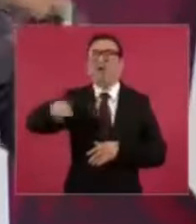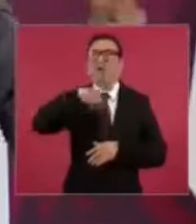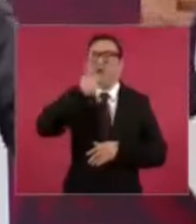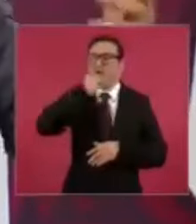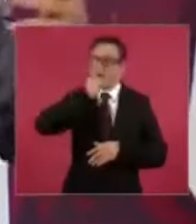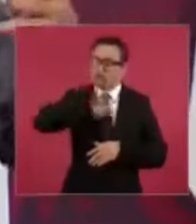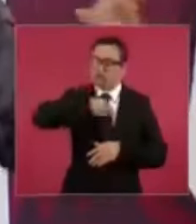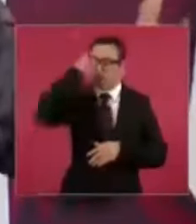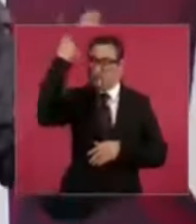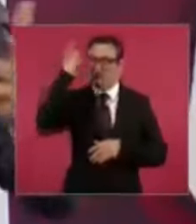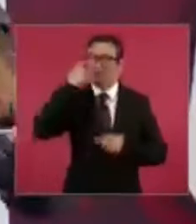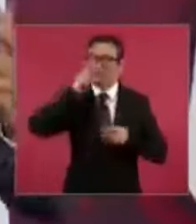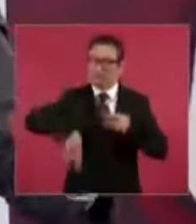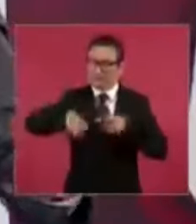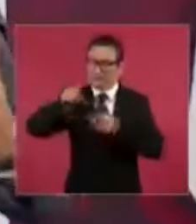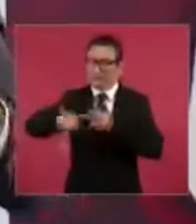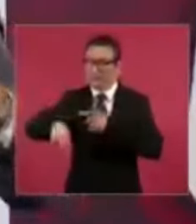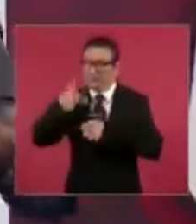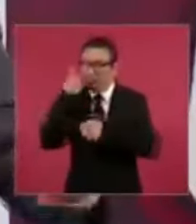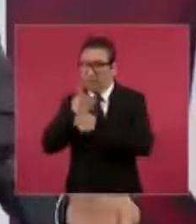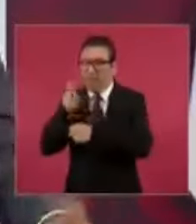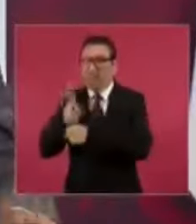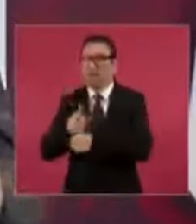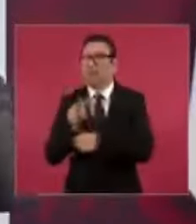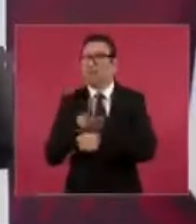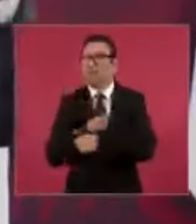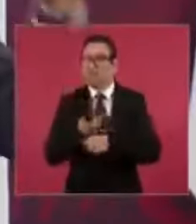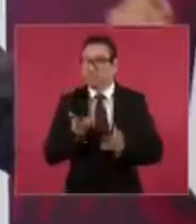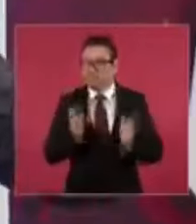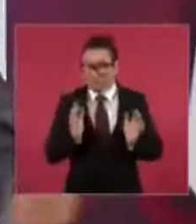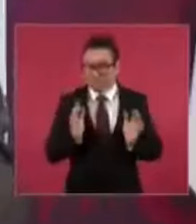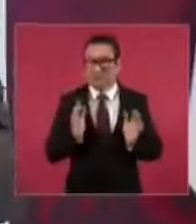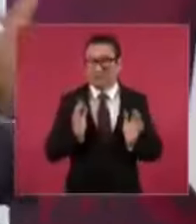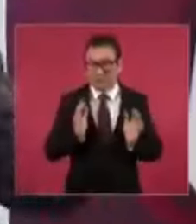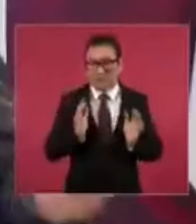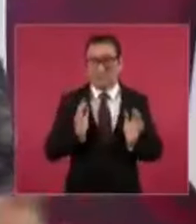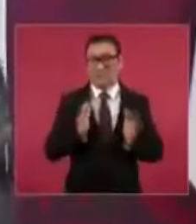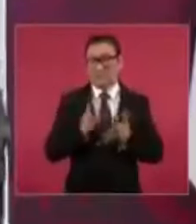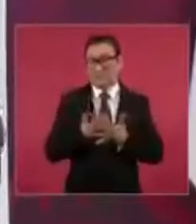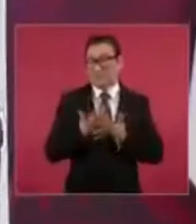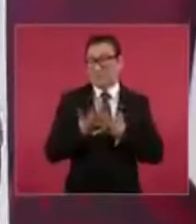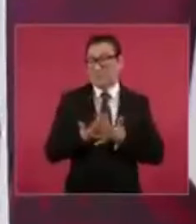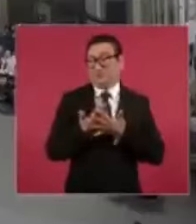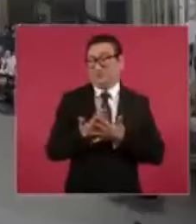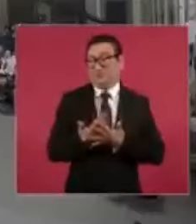¿no? Y ya nos vamos a enterar más.